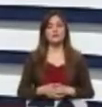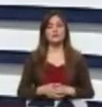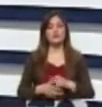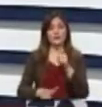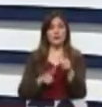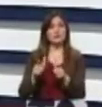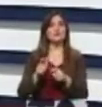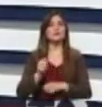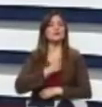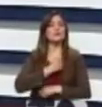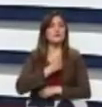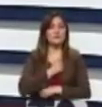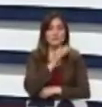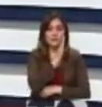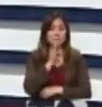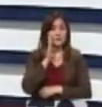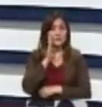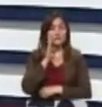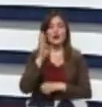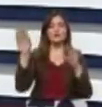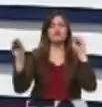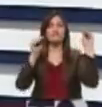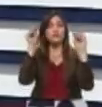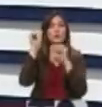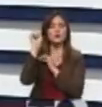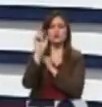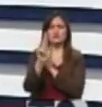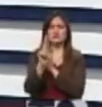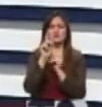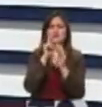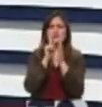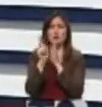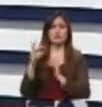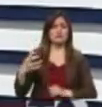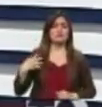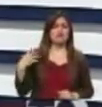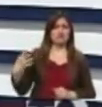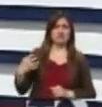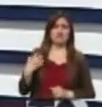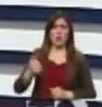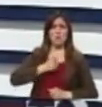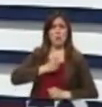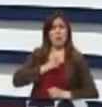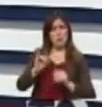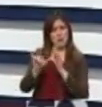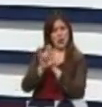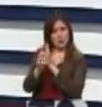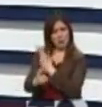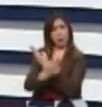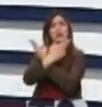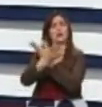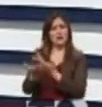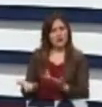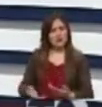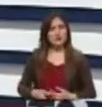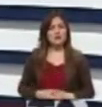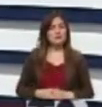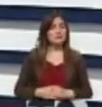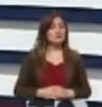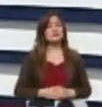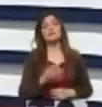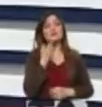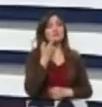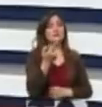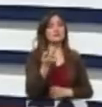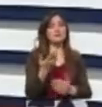Propietarios de bares y discotecas del sur de Quito denuncian y protestan por la clausura ilegal de sus locales. Ellos aseguran